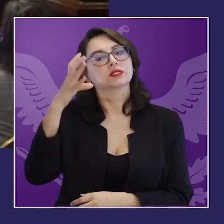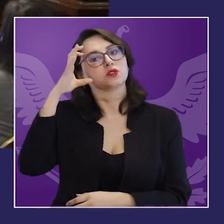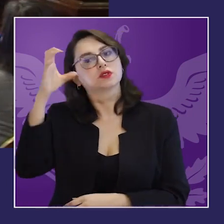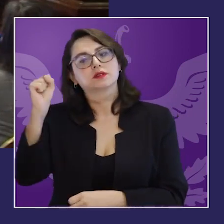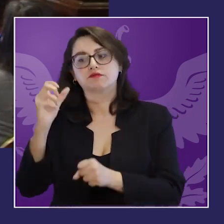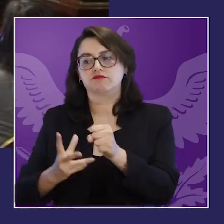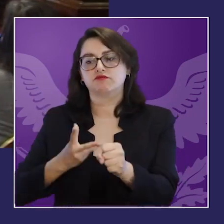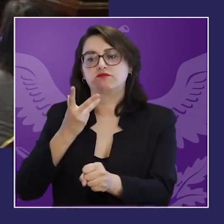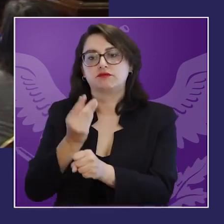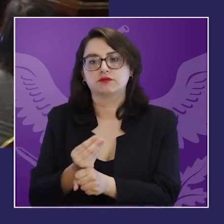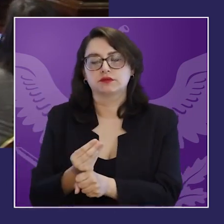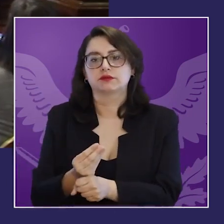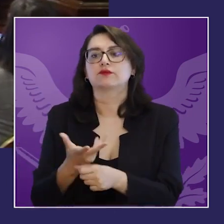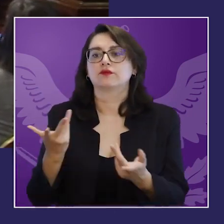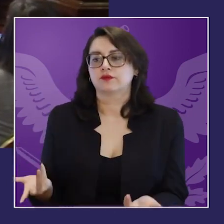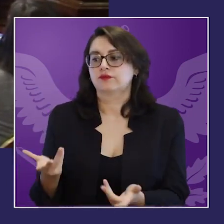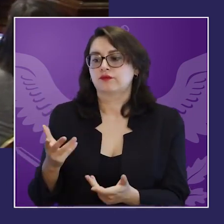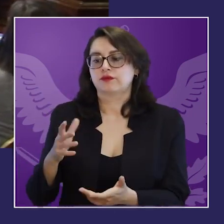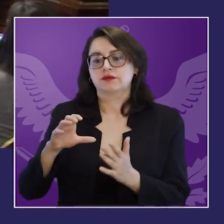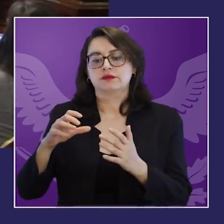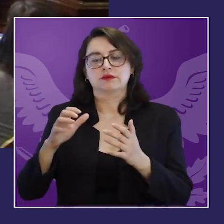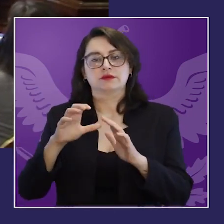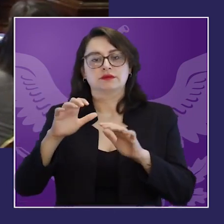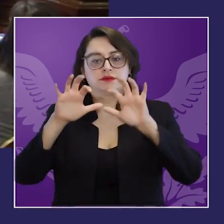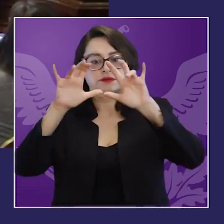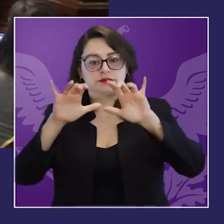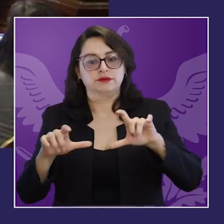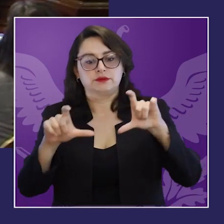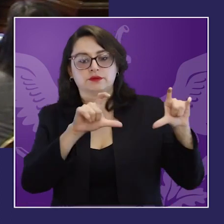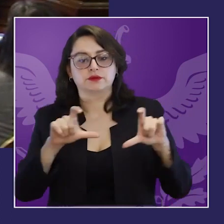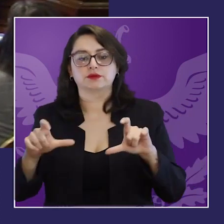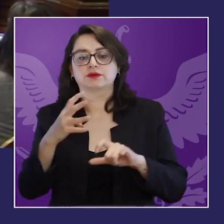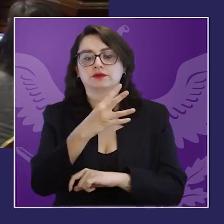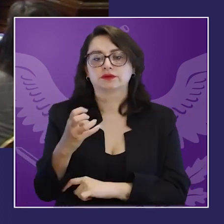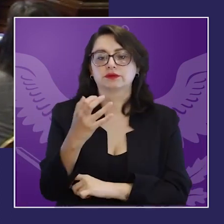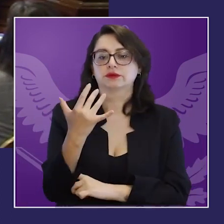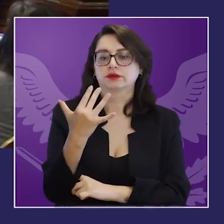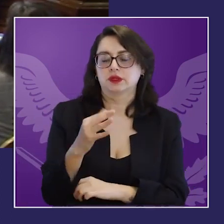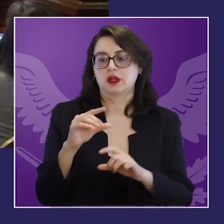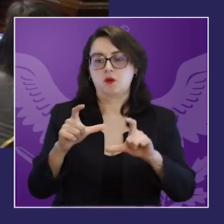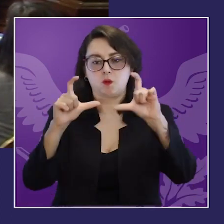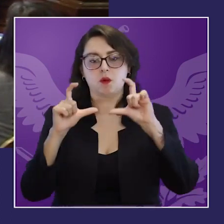y resignificación del concepto de reparación, la Corte lo esboza en su párrafo